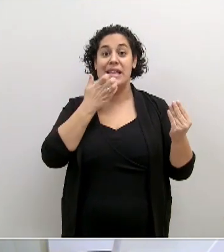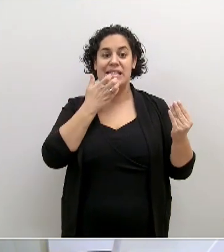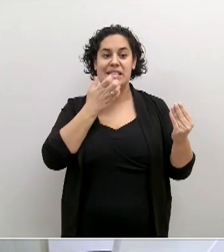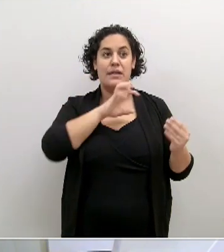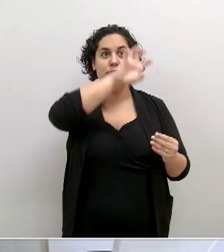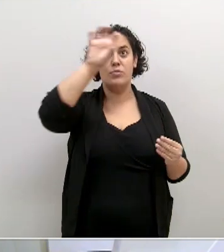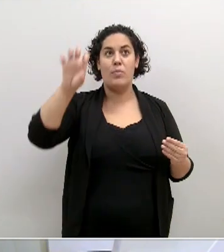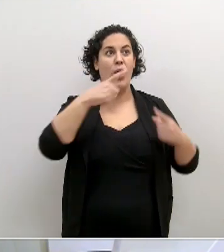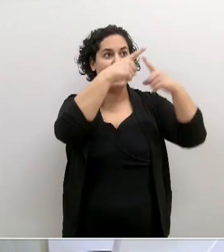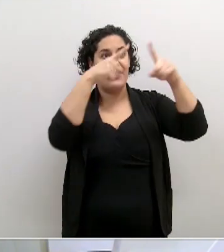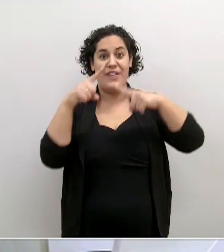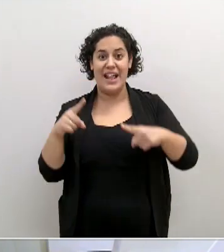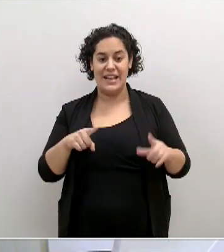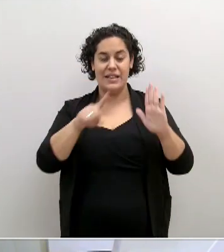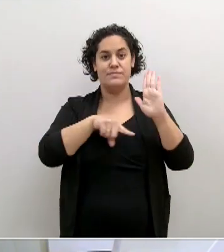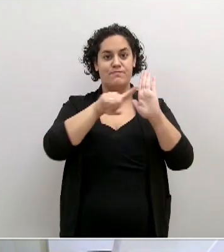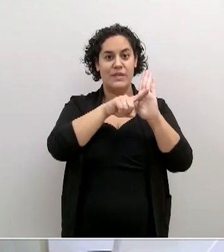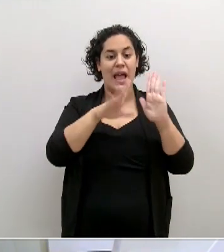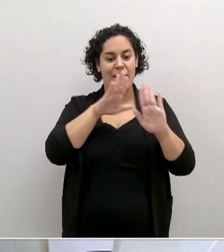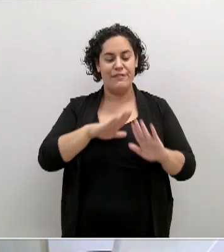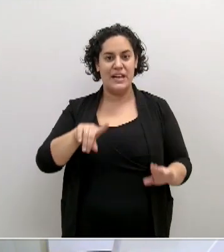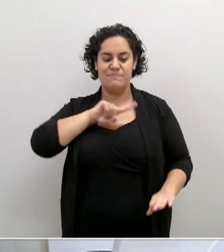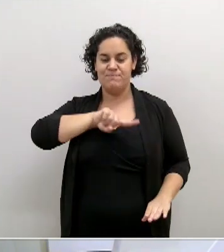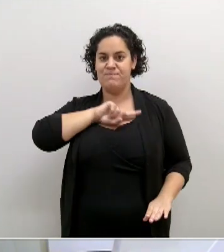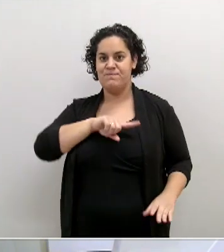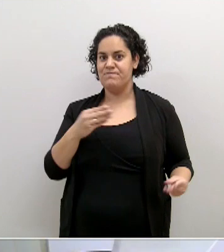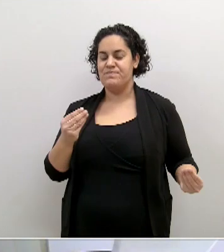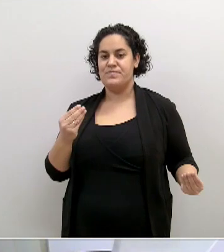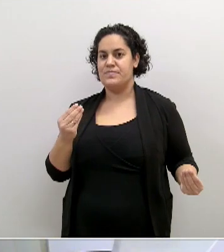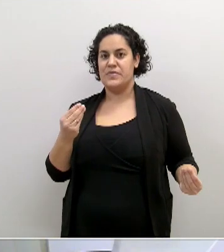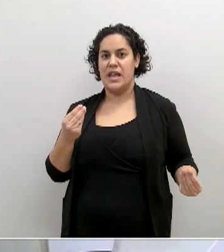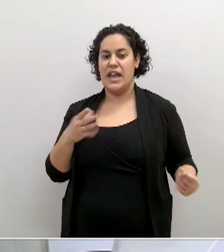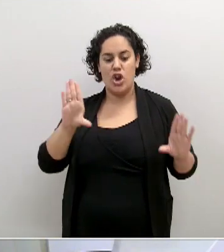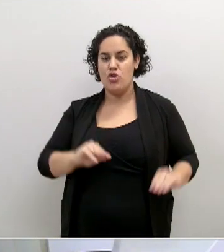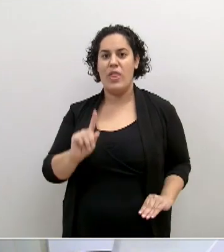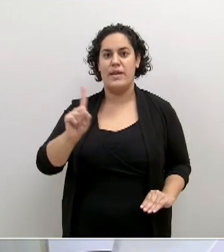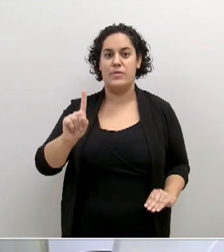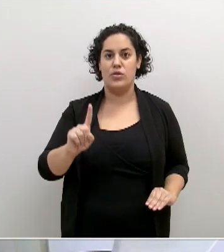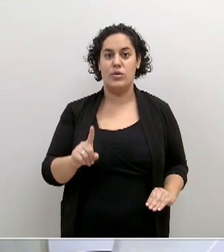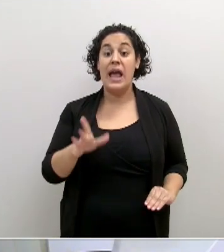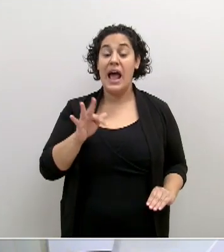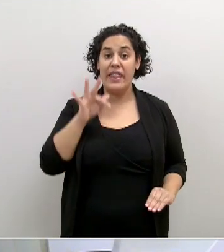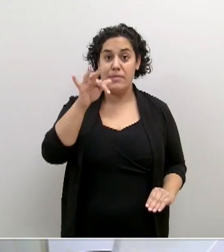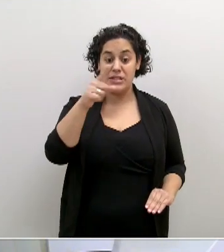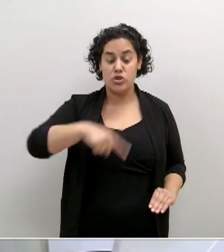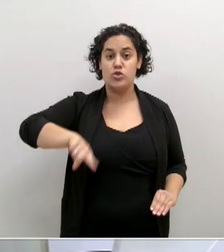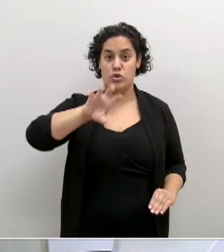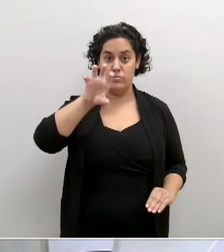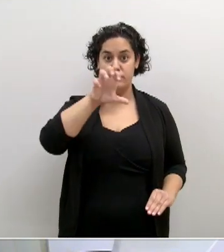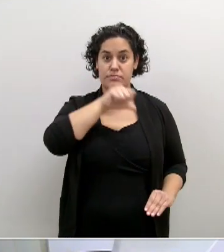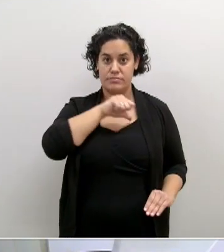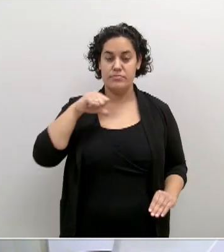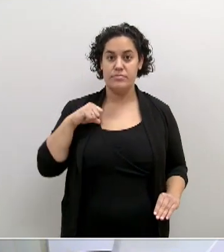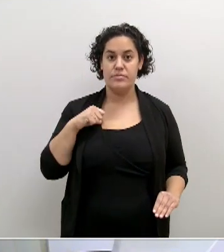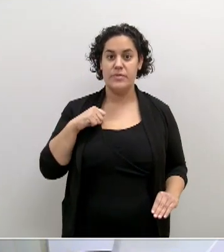comunidades autónomas. Y luego, además, realmente nosotros, como comunidad autónoma, no tenemos la competencia de poder hacer